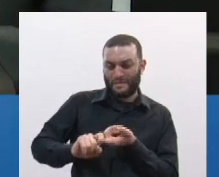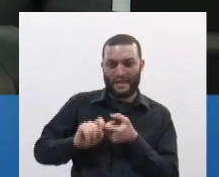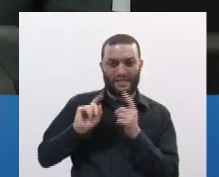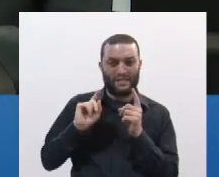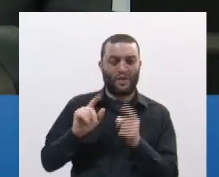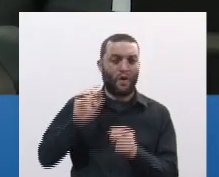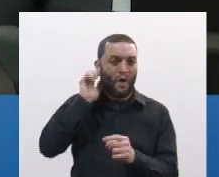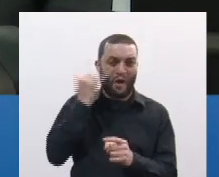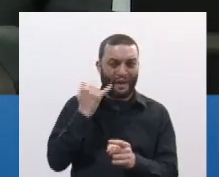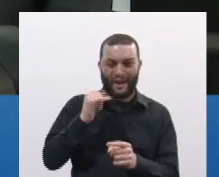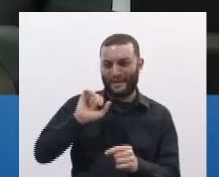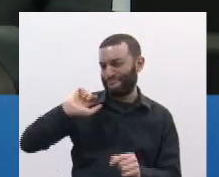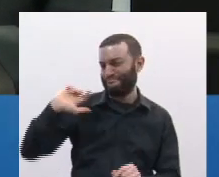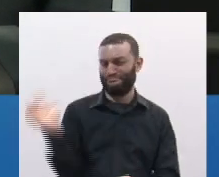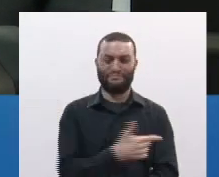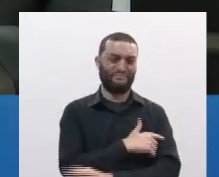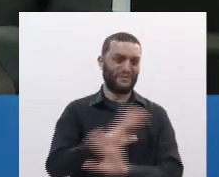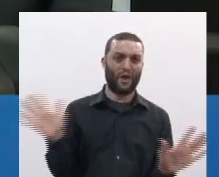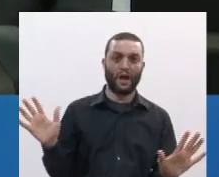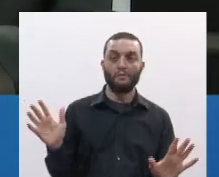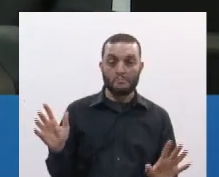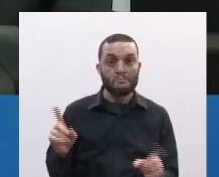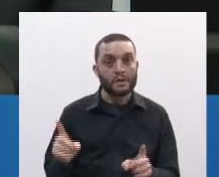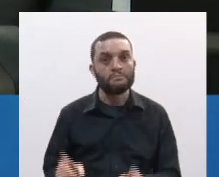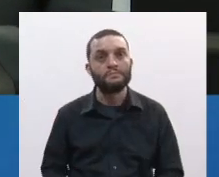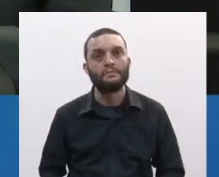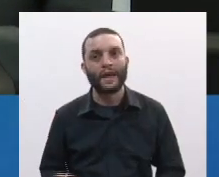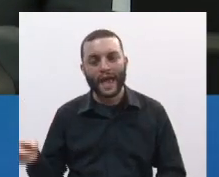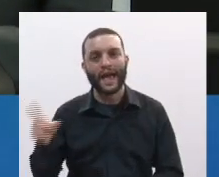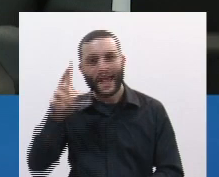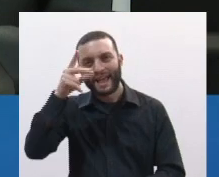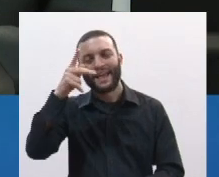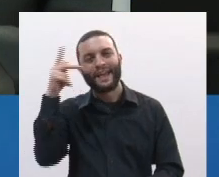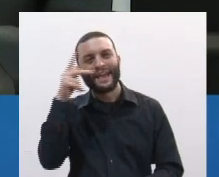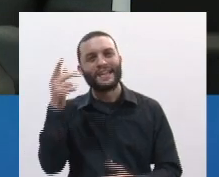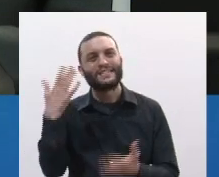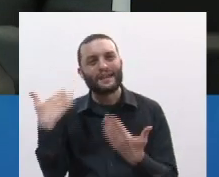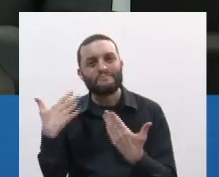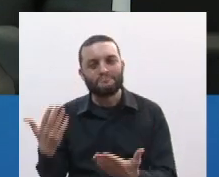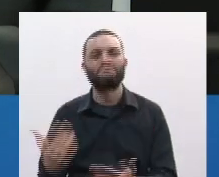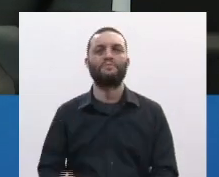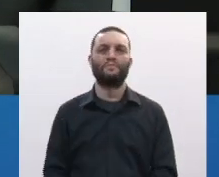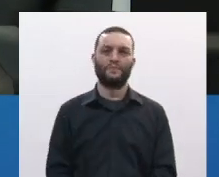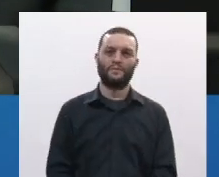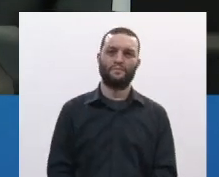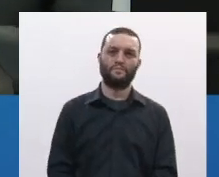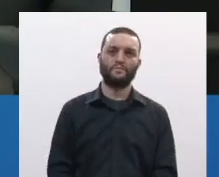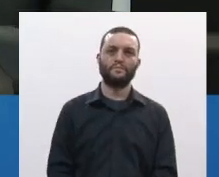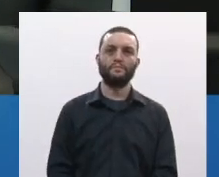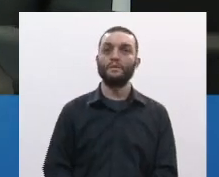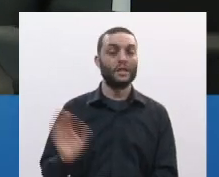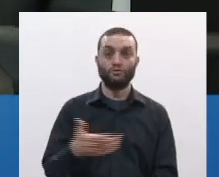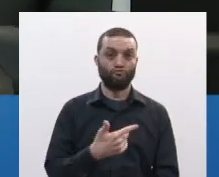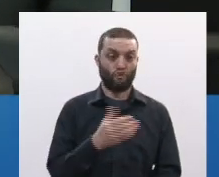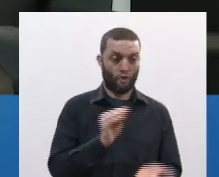que, sin duda, que fue muy valioso el aporte de todos los senadores, diputados, que estaban de